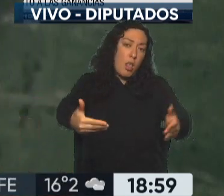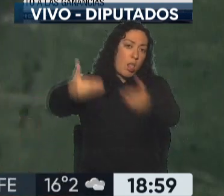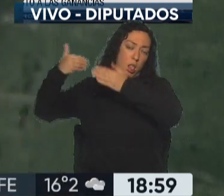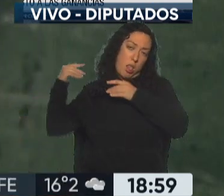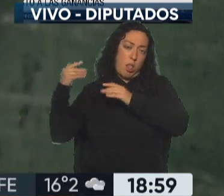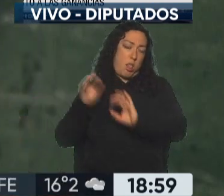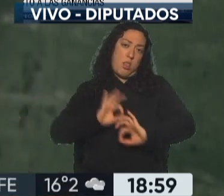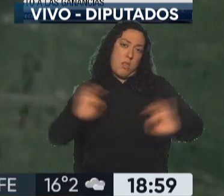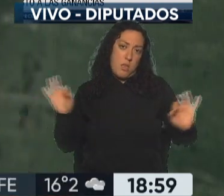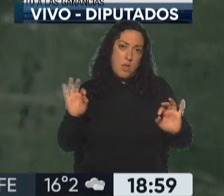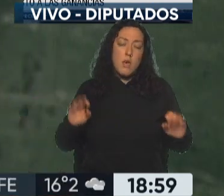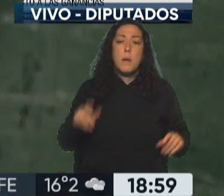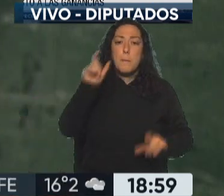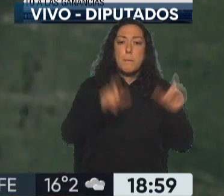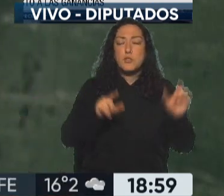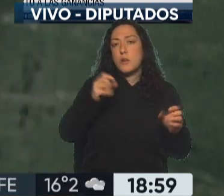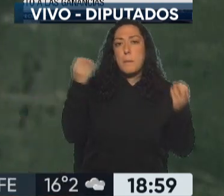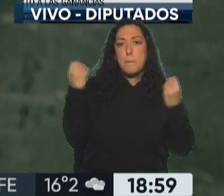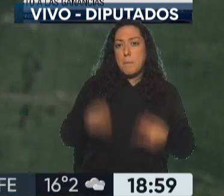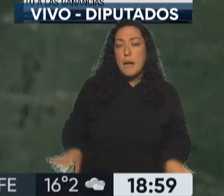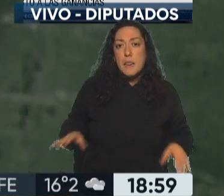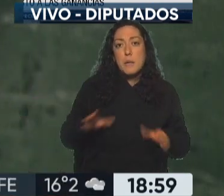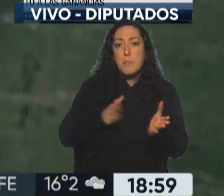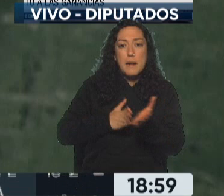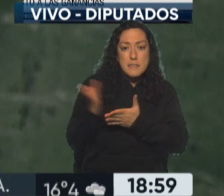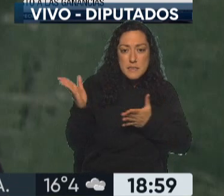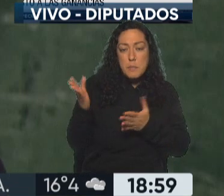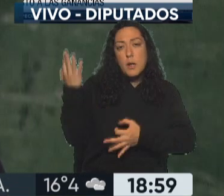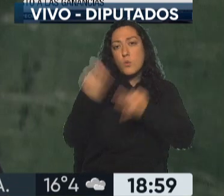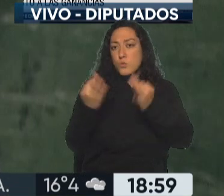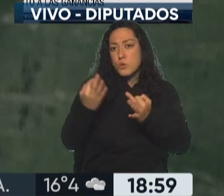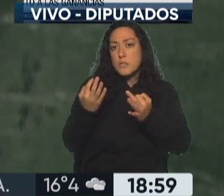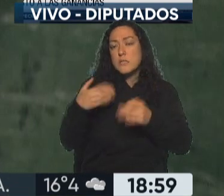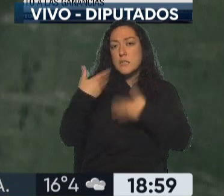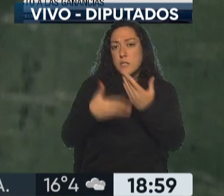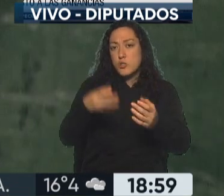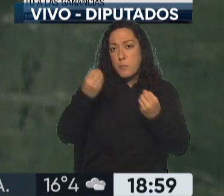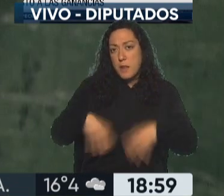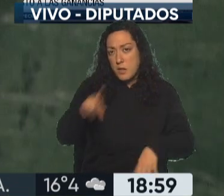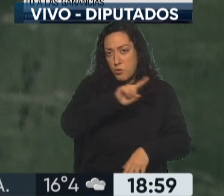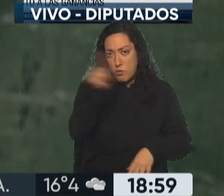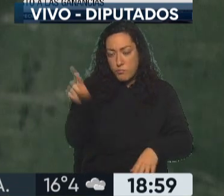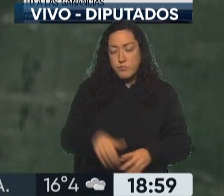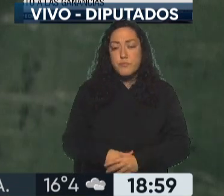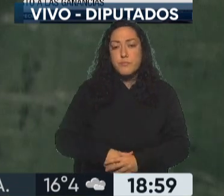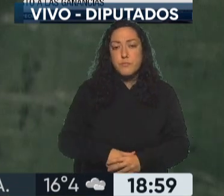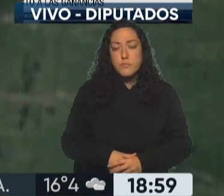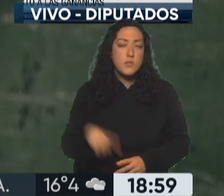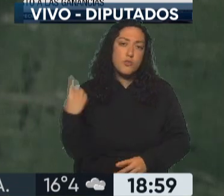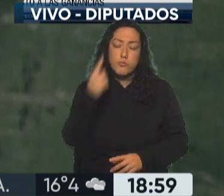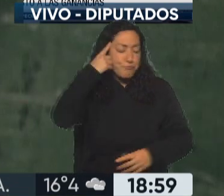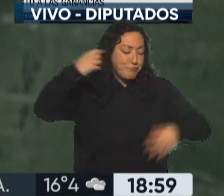que nadie pierda para siempre el camino de la justicia y el desarrollo. Estamos